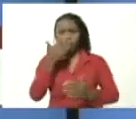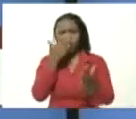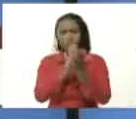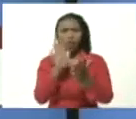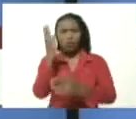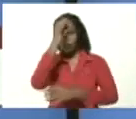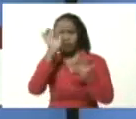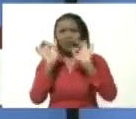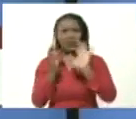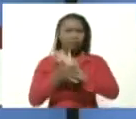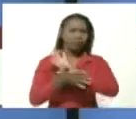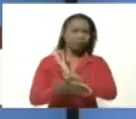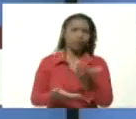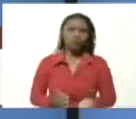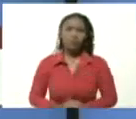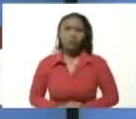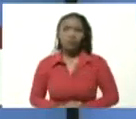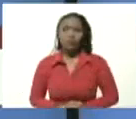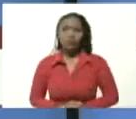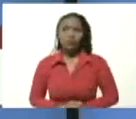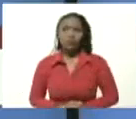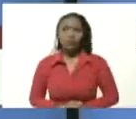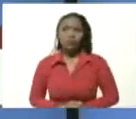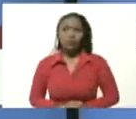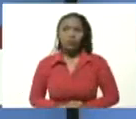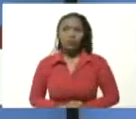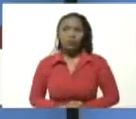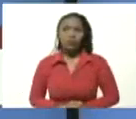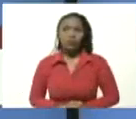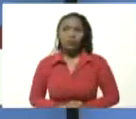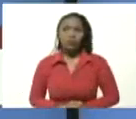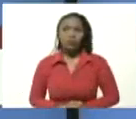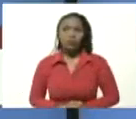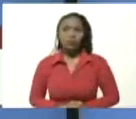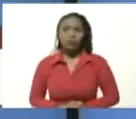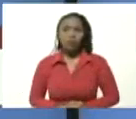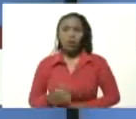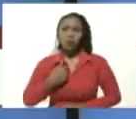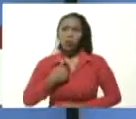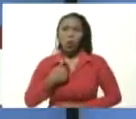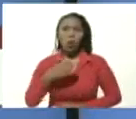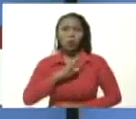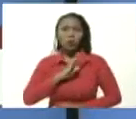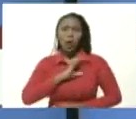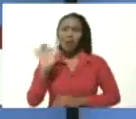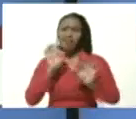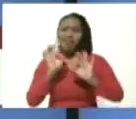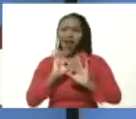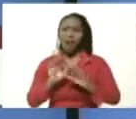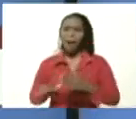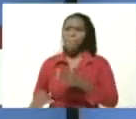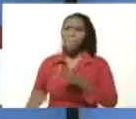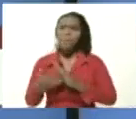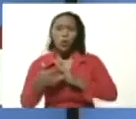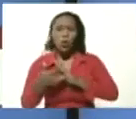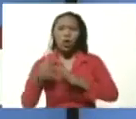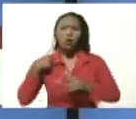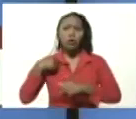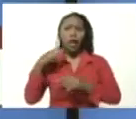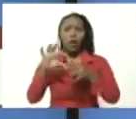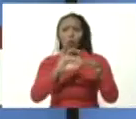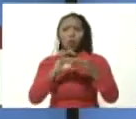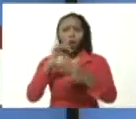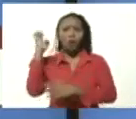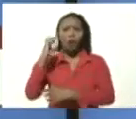ninguna duda. Unión Europea. Yo no tengo nada en contra de la Unión Europea. Yo creo que mis papás, mis abuelos